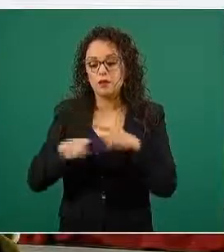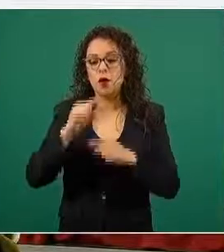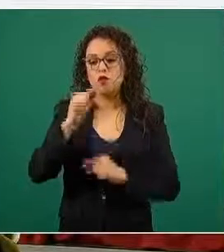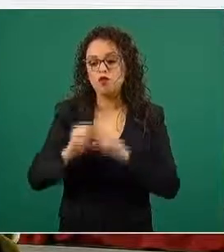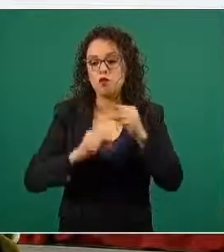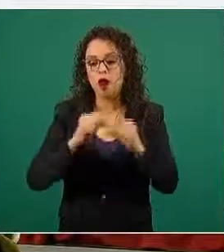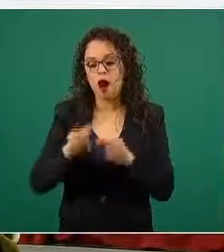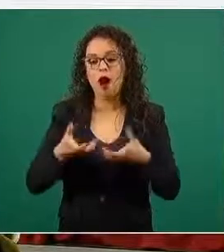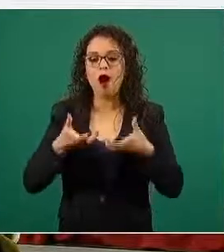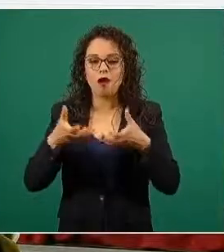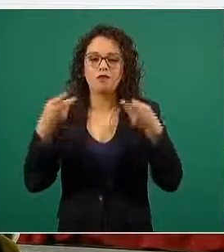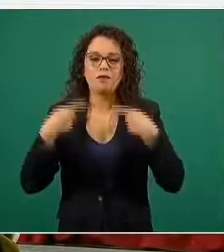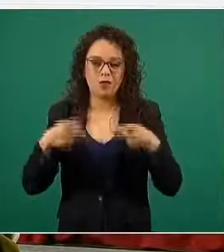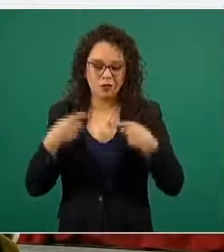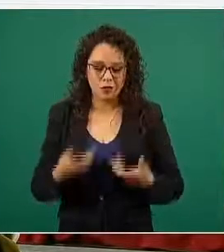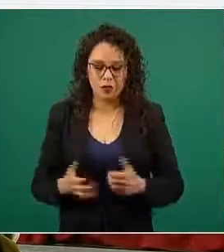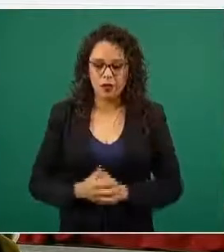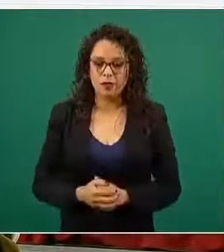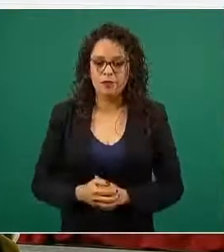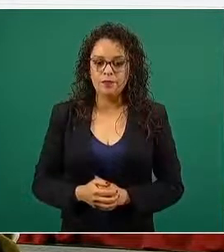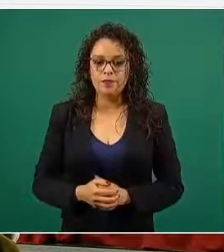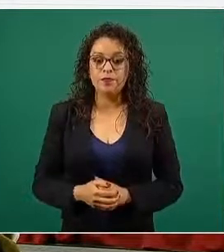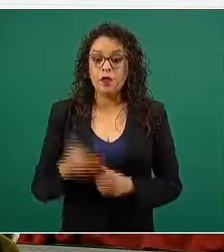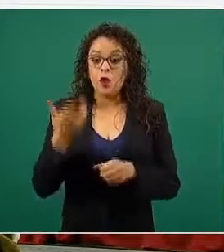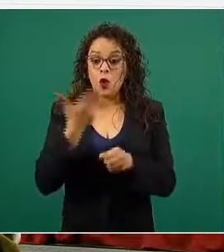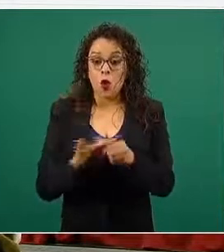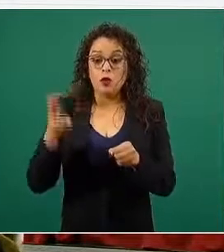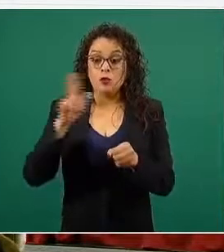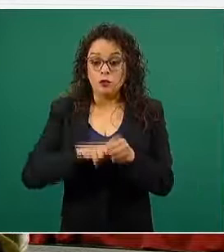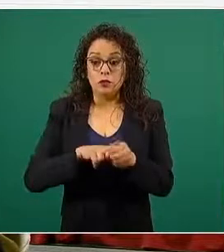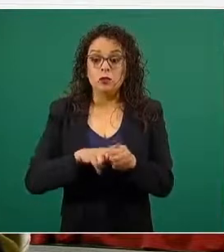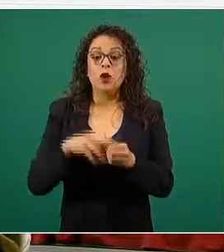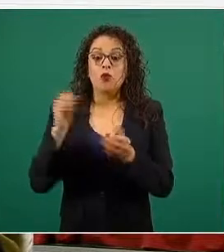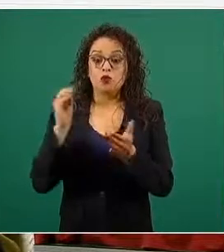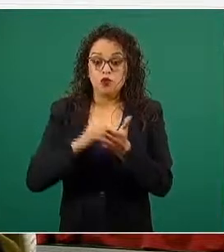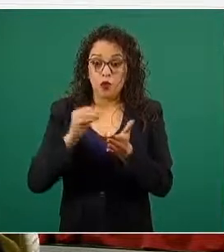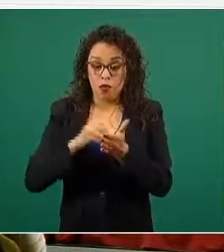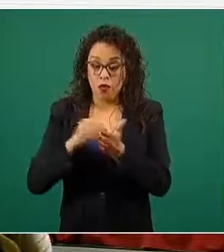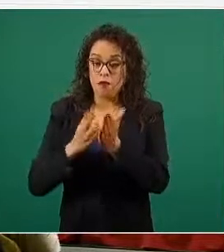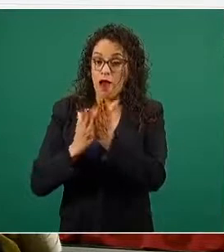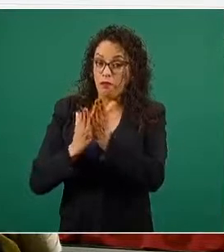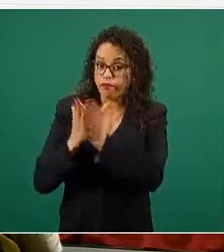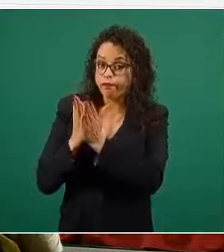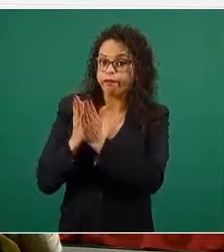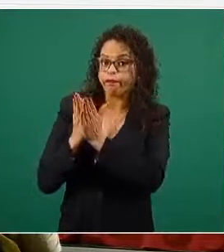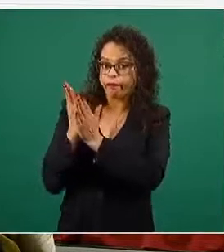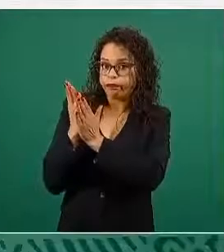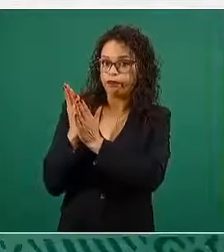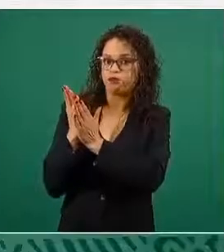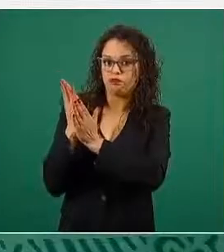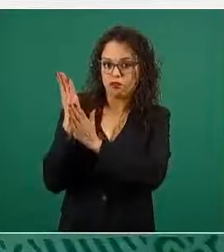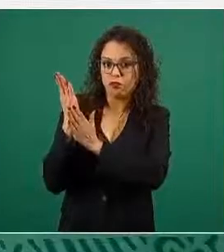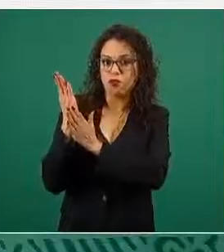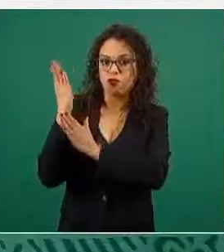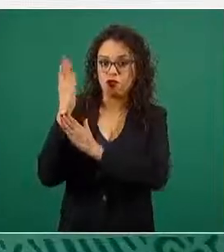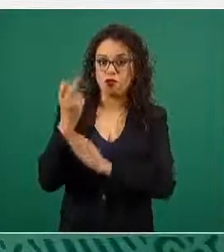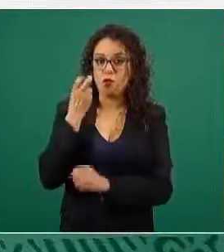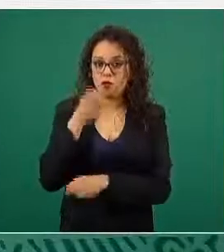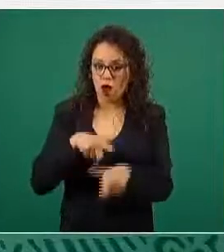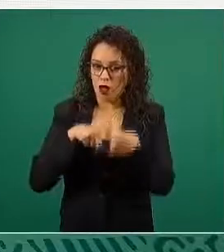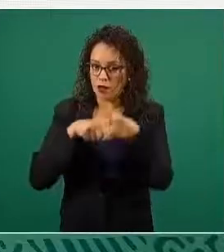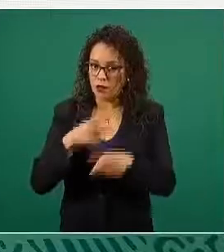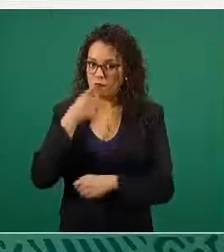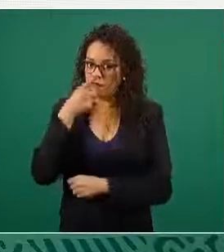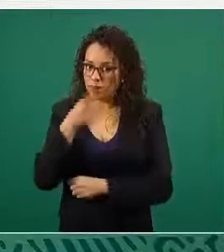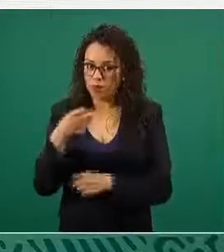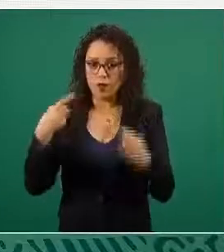siguiente. Todavía las hospitalizaciones van en ascenso y por ello enfatizamos en el Valle de México